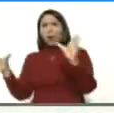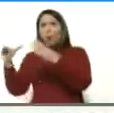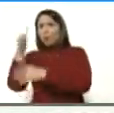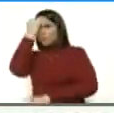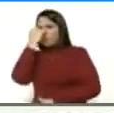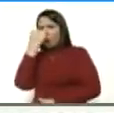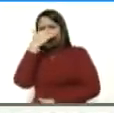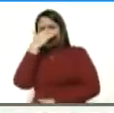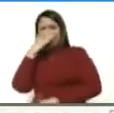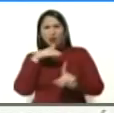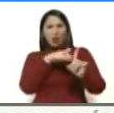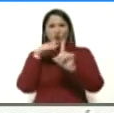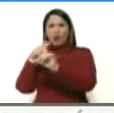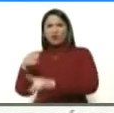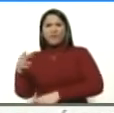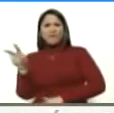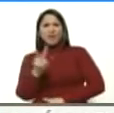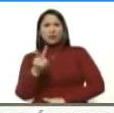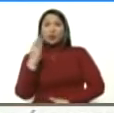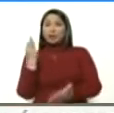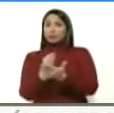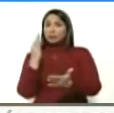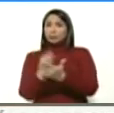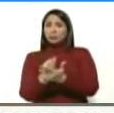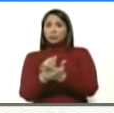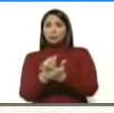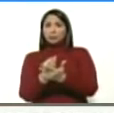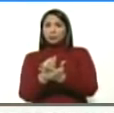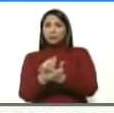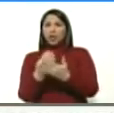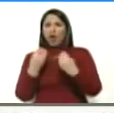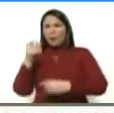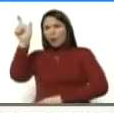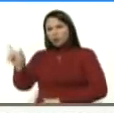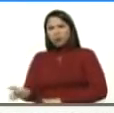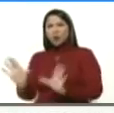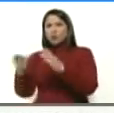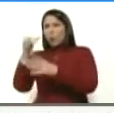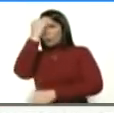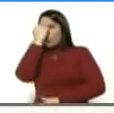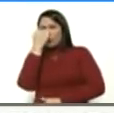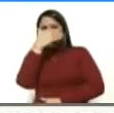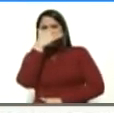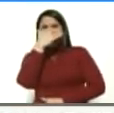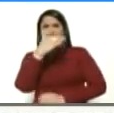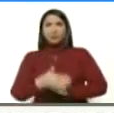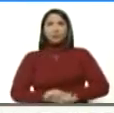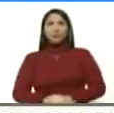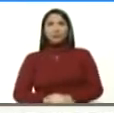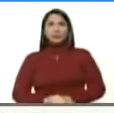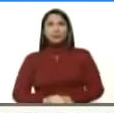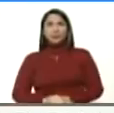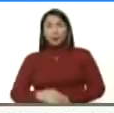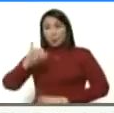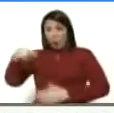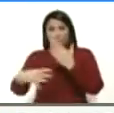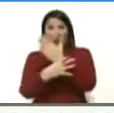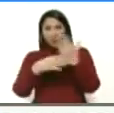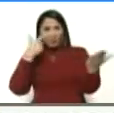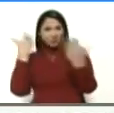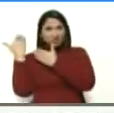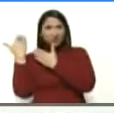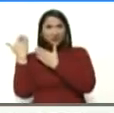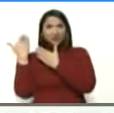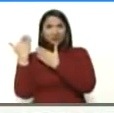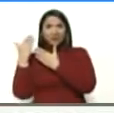criminal. Siempre me he referido a ellos como lo que son, una banda criminal. Juan Guaidó,